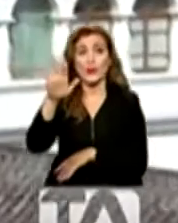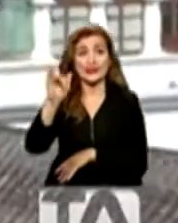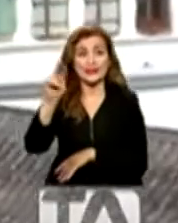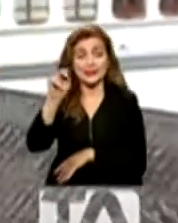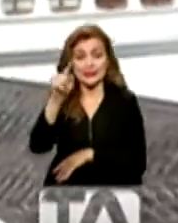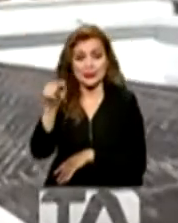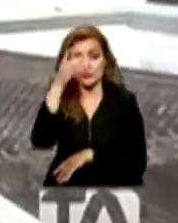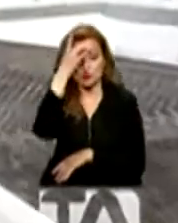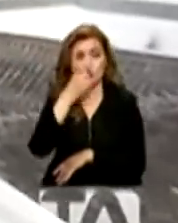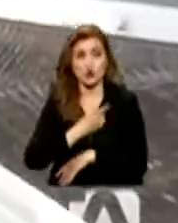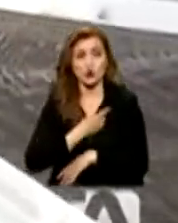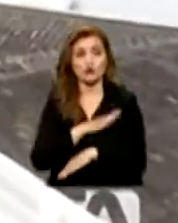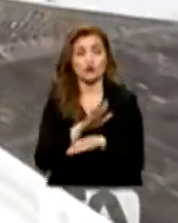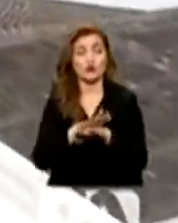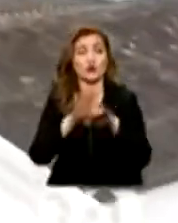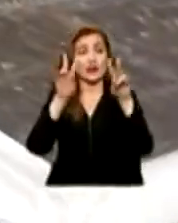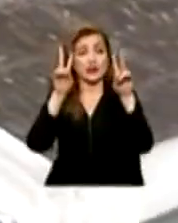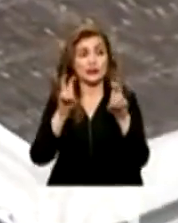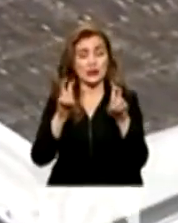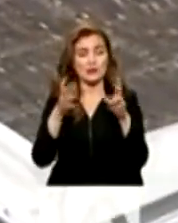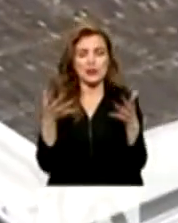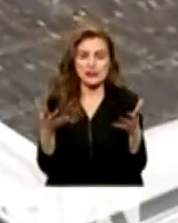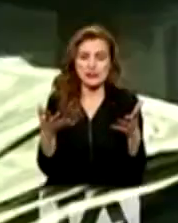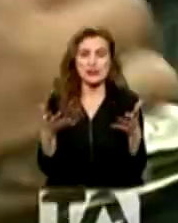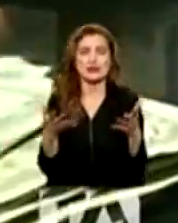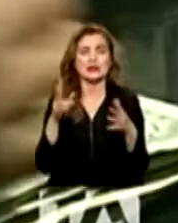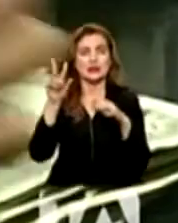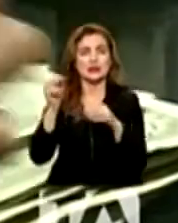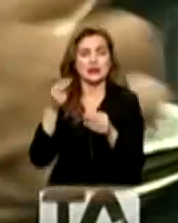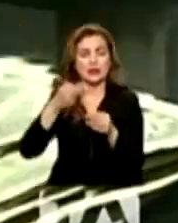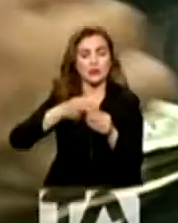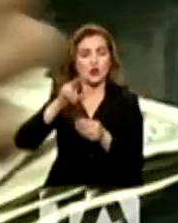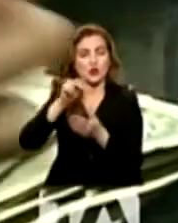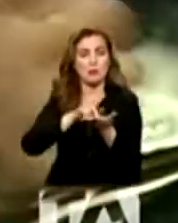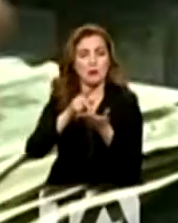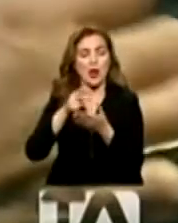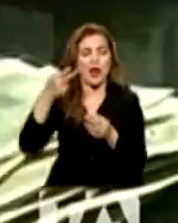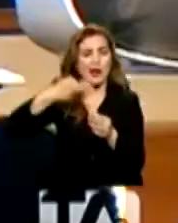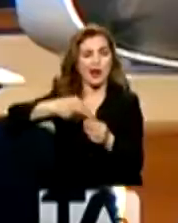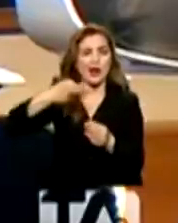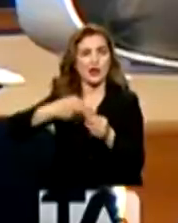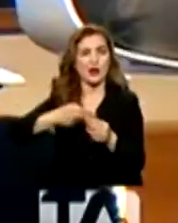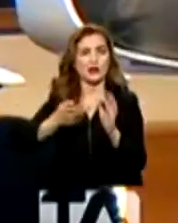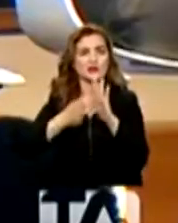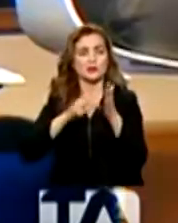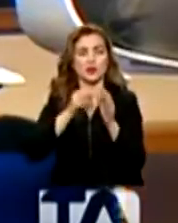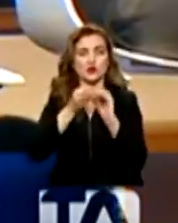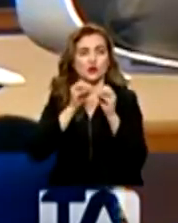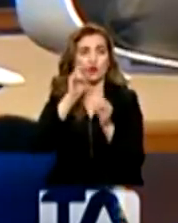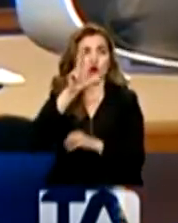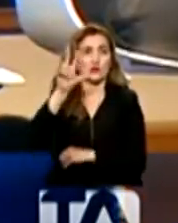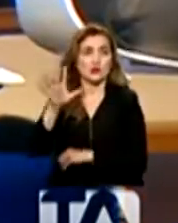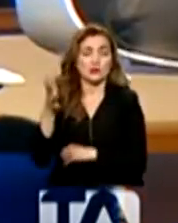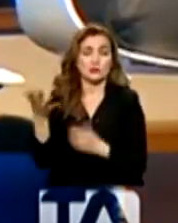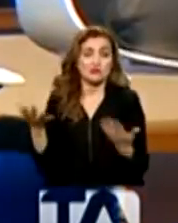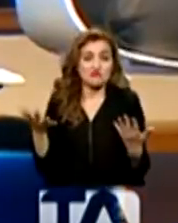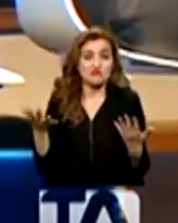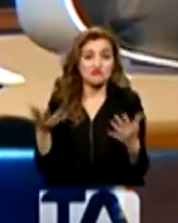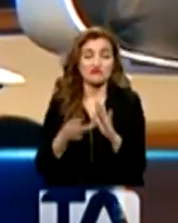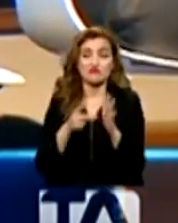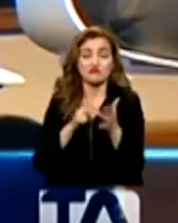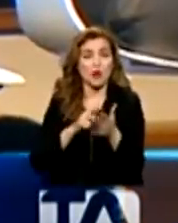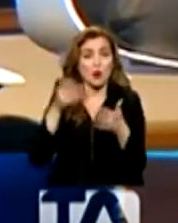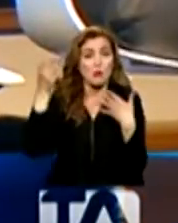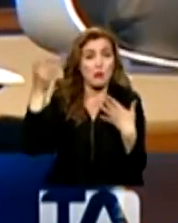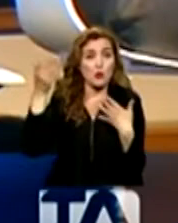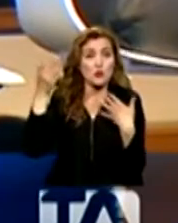con costo político. Esto es, la eliminación de subsidios a los combustibles. Seamos realistas, estas decisiones tienen costo político y me